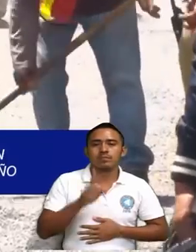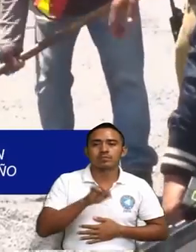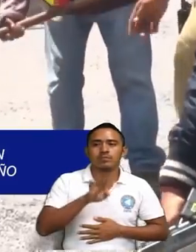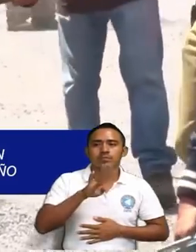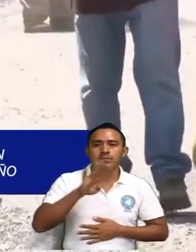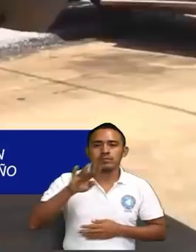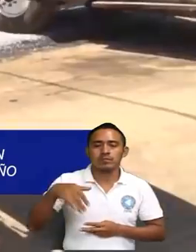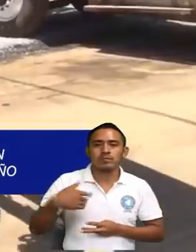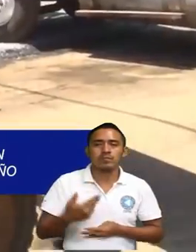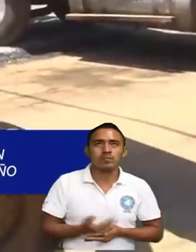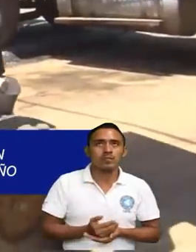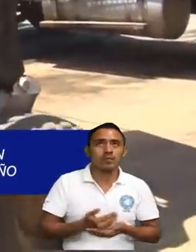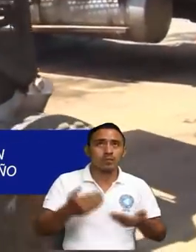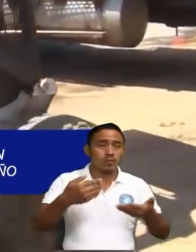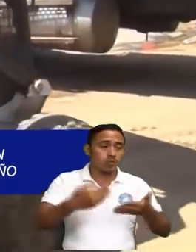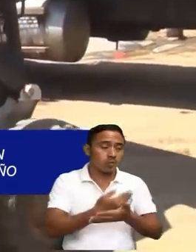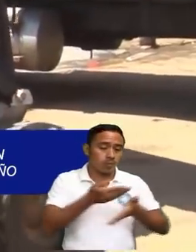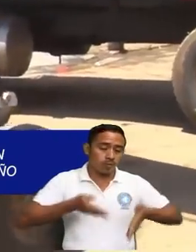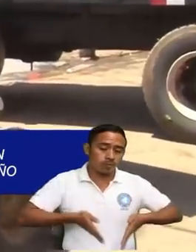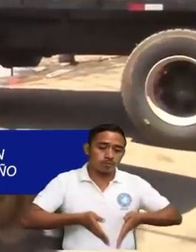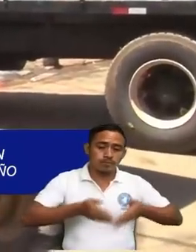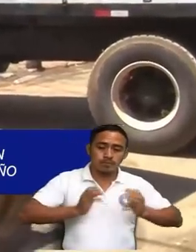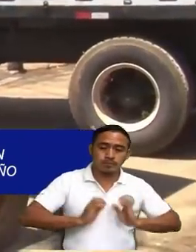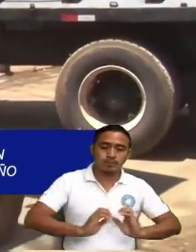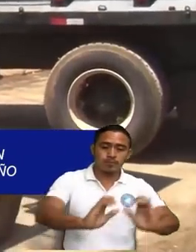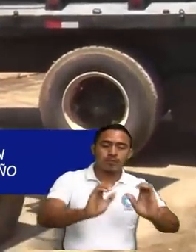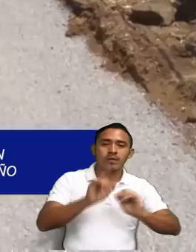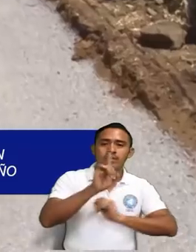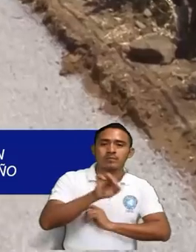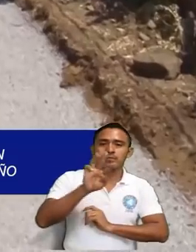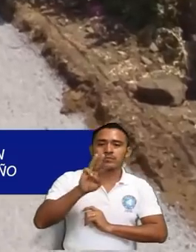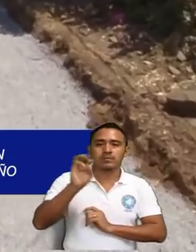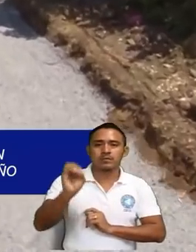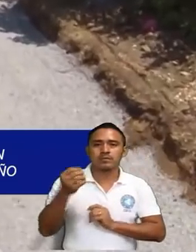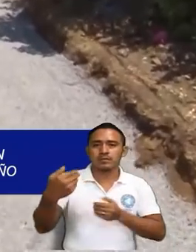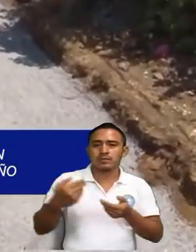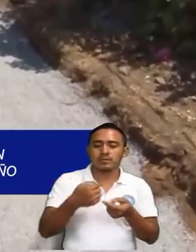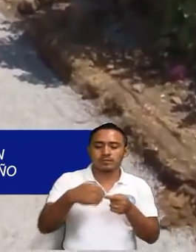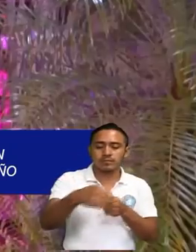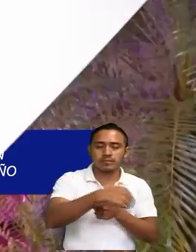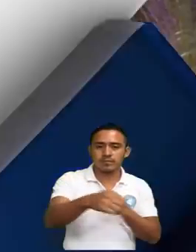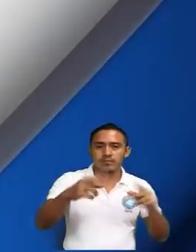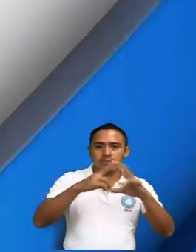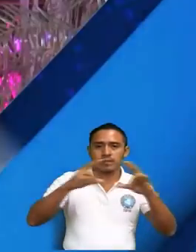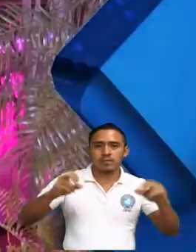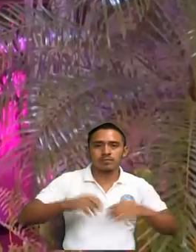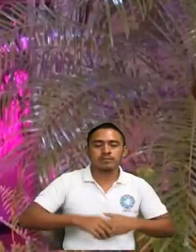Nuevas calles se han construido en lo que va del año en 130 municipios del país.